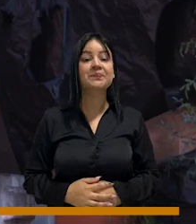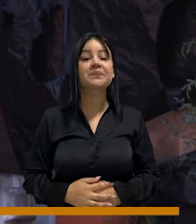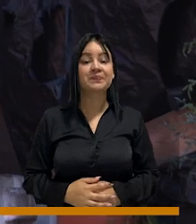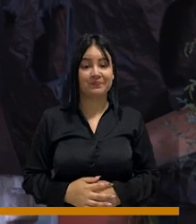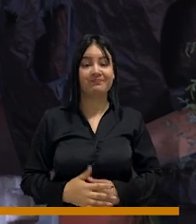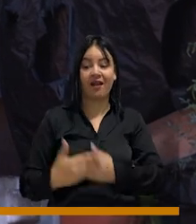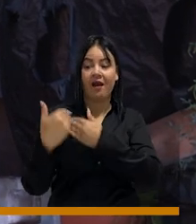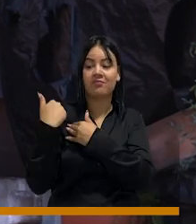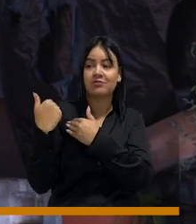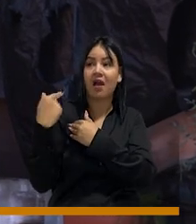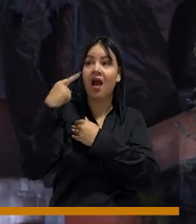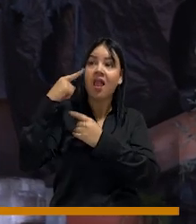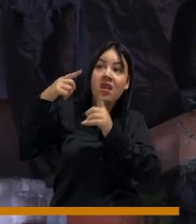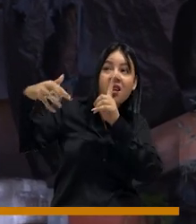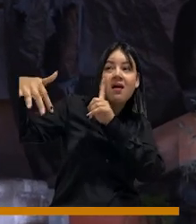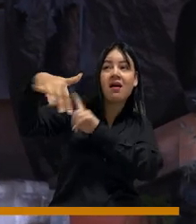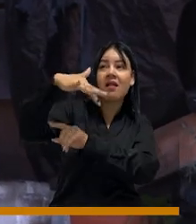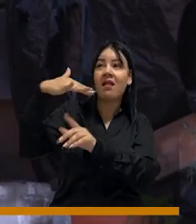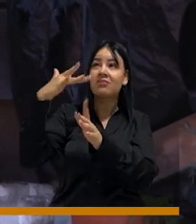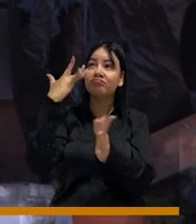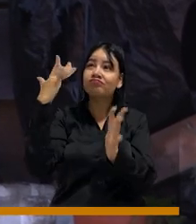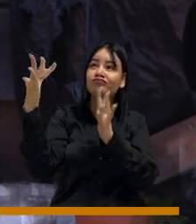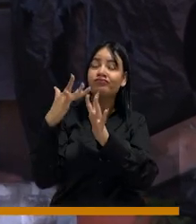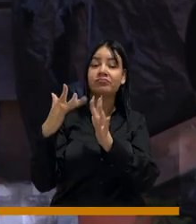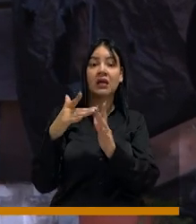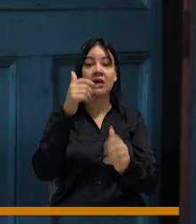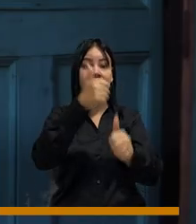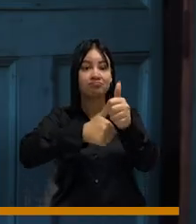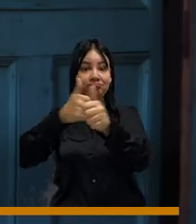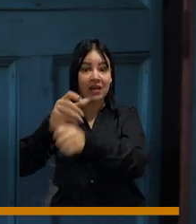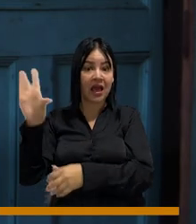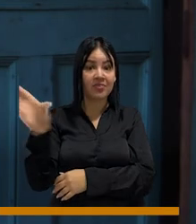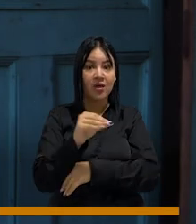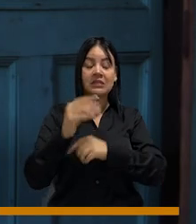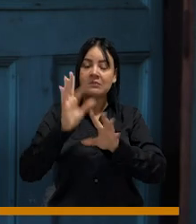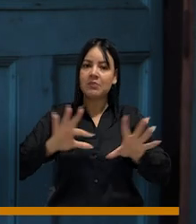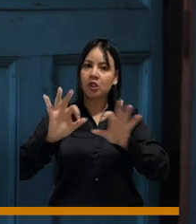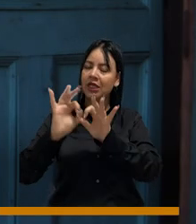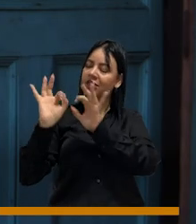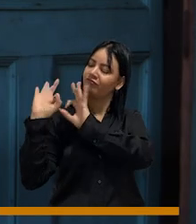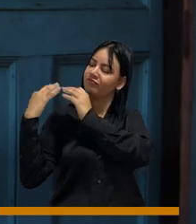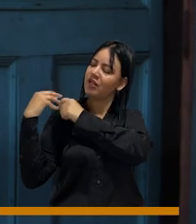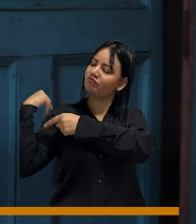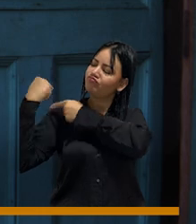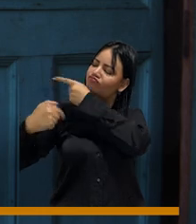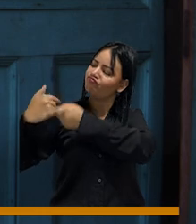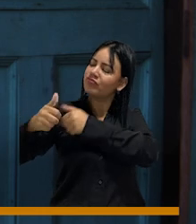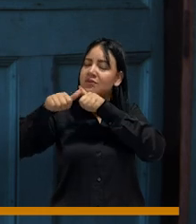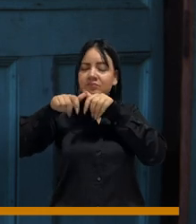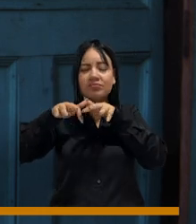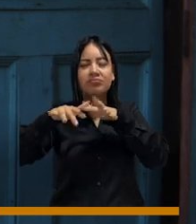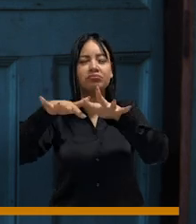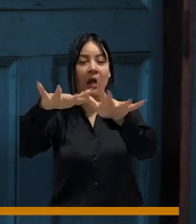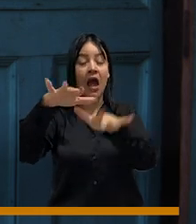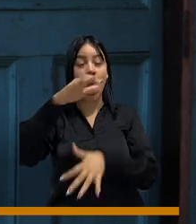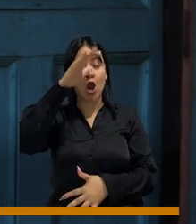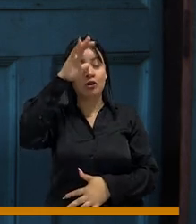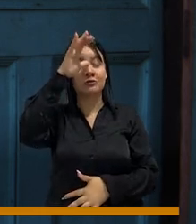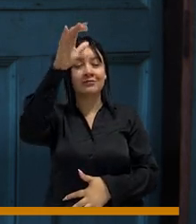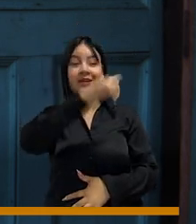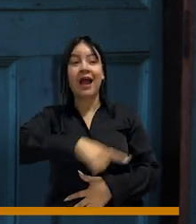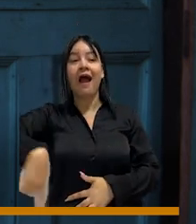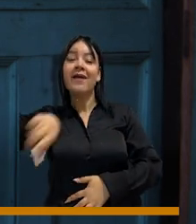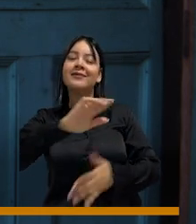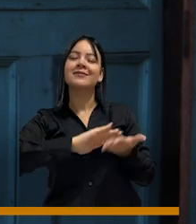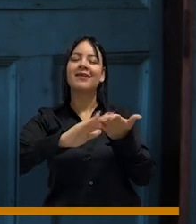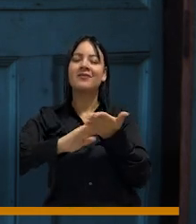corresponsabilidad con el medio ambiente es algo que nos involucra a todos, a cada uno. Transmitir esos saberes y a compartir esos conocimientos,